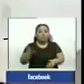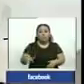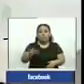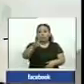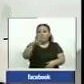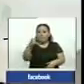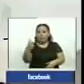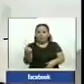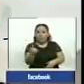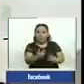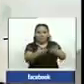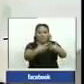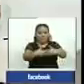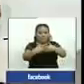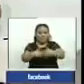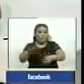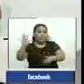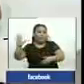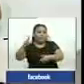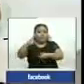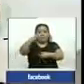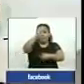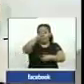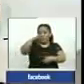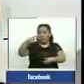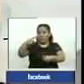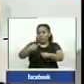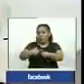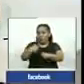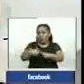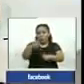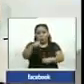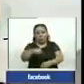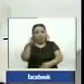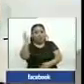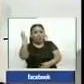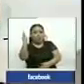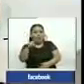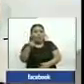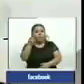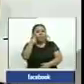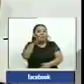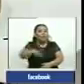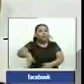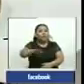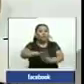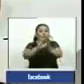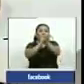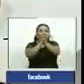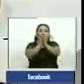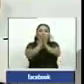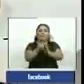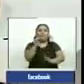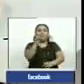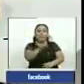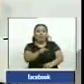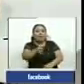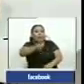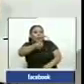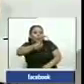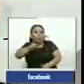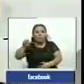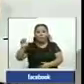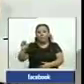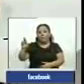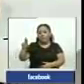empresarios de la República Popular de China exponen sus productos en el Centro Internacional de Ferias y Convenciones. Ernesto Cordejo nos